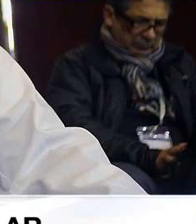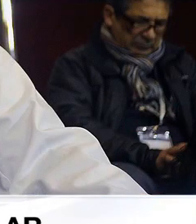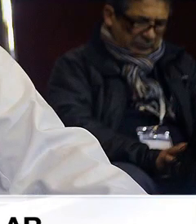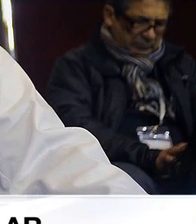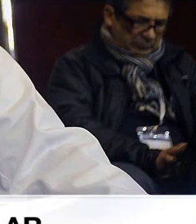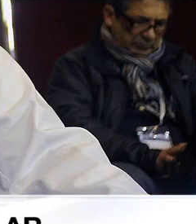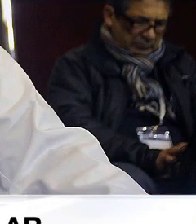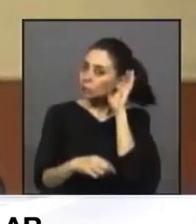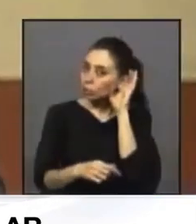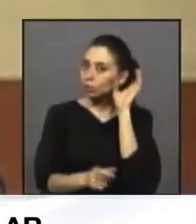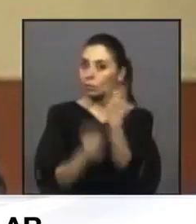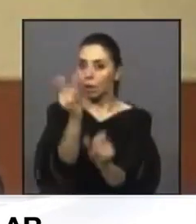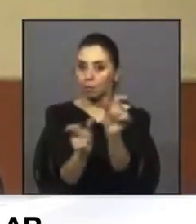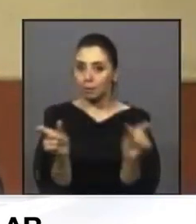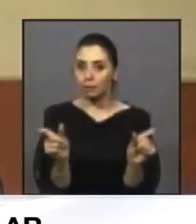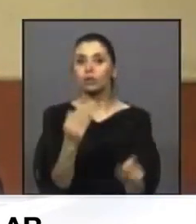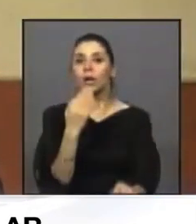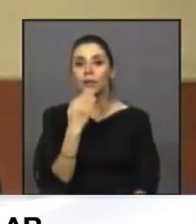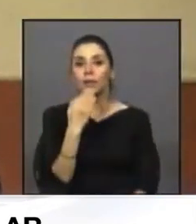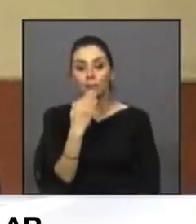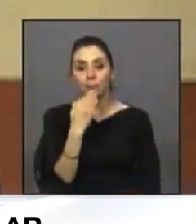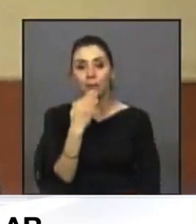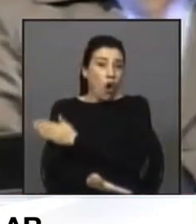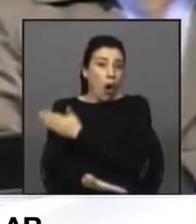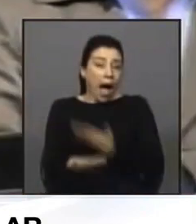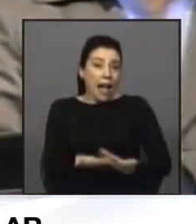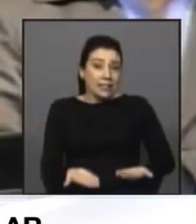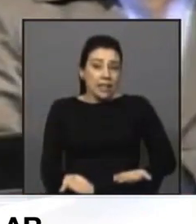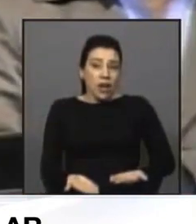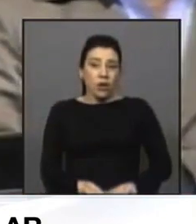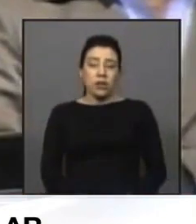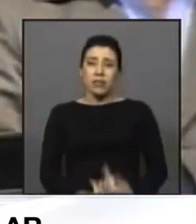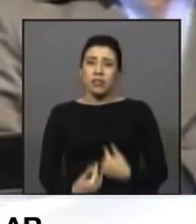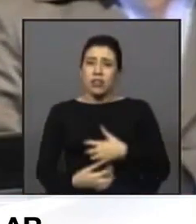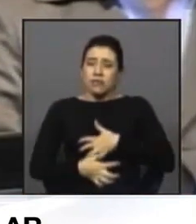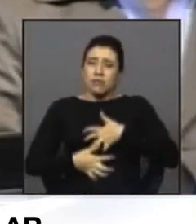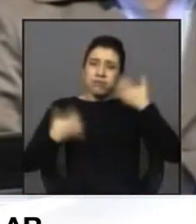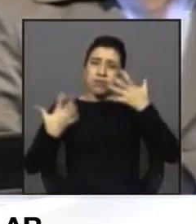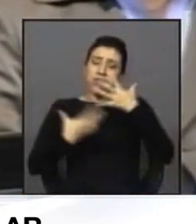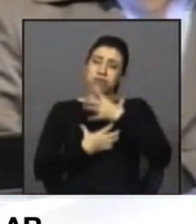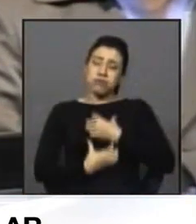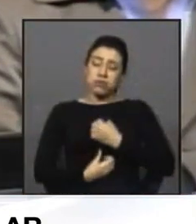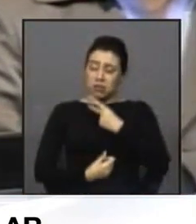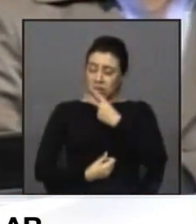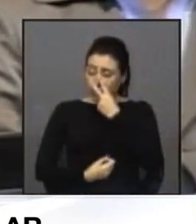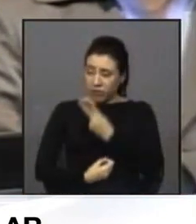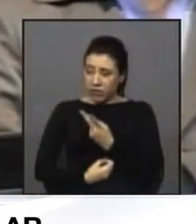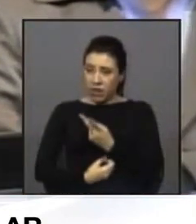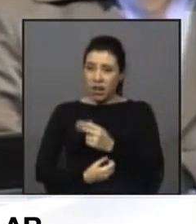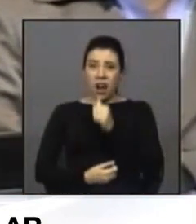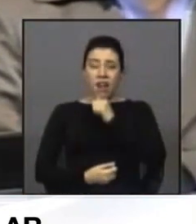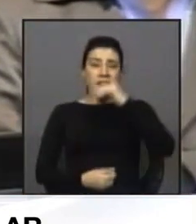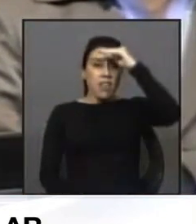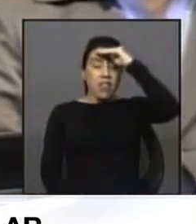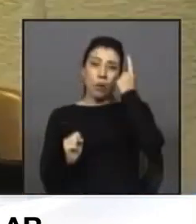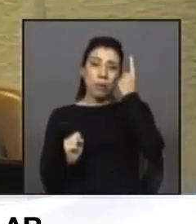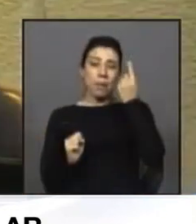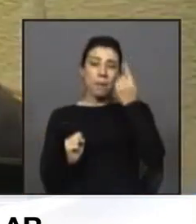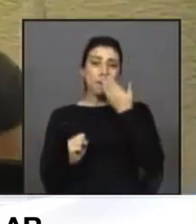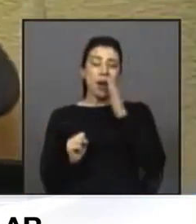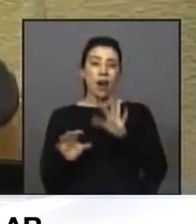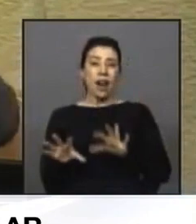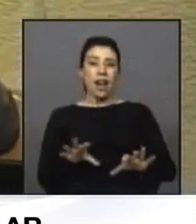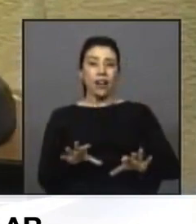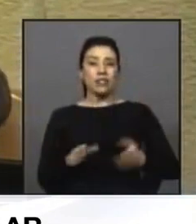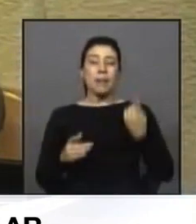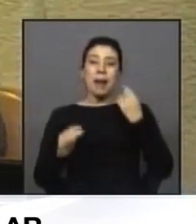mejoras en el proyecto. El debate no estuvo lejos de la polémica. Quienes este miércoles en comisión decidieron no avanzar